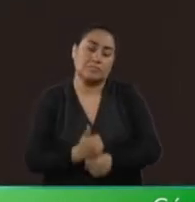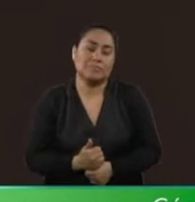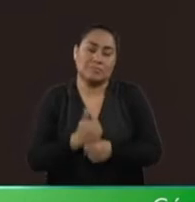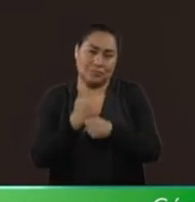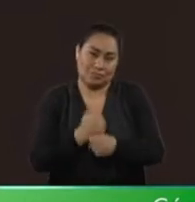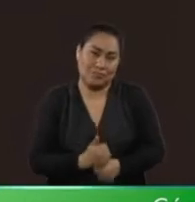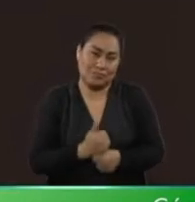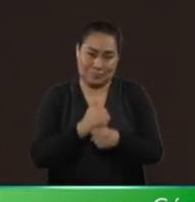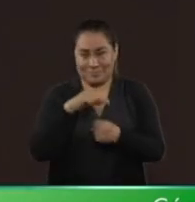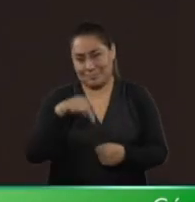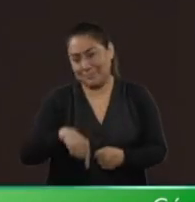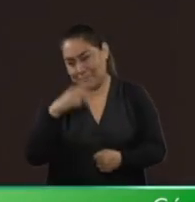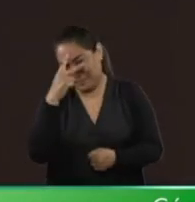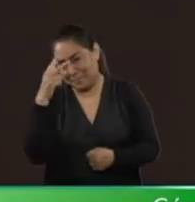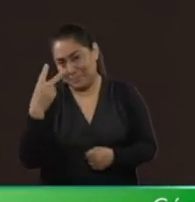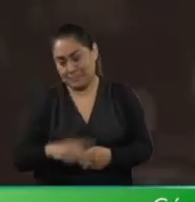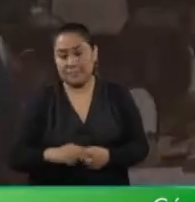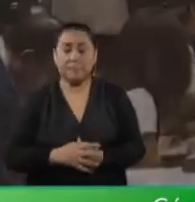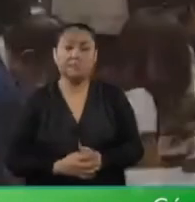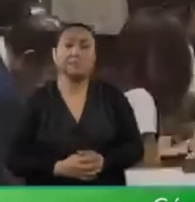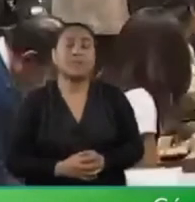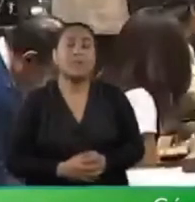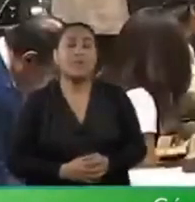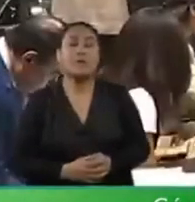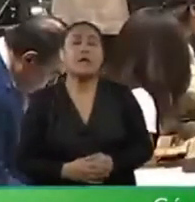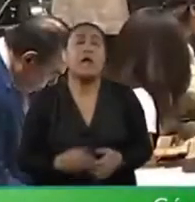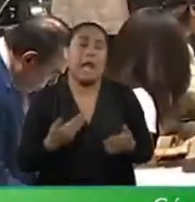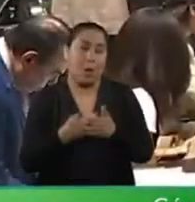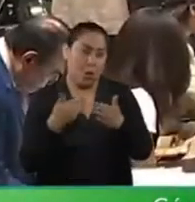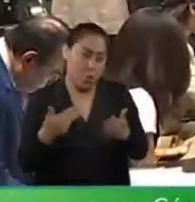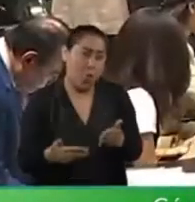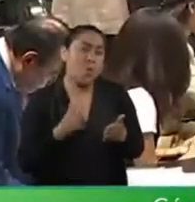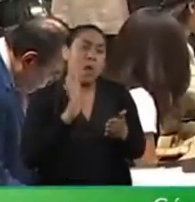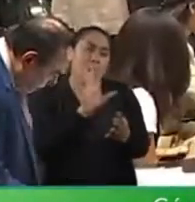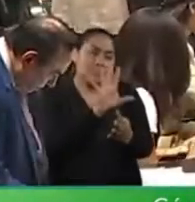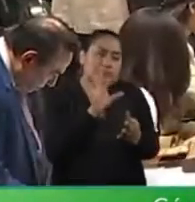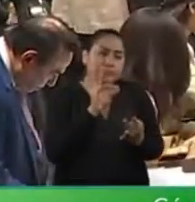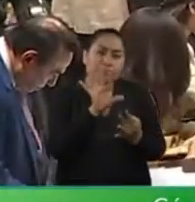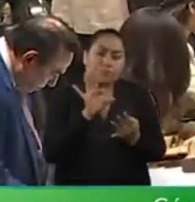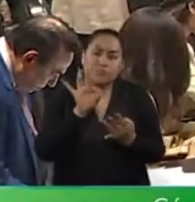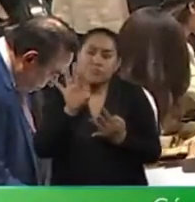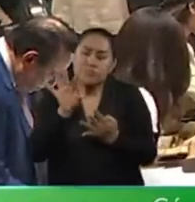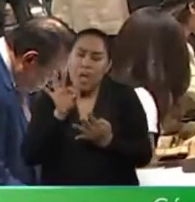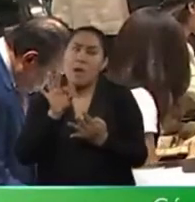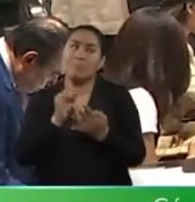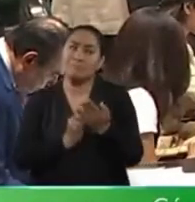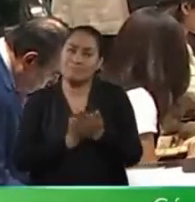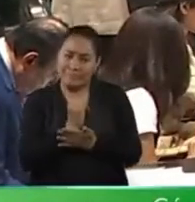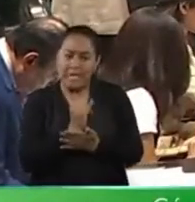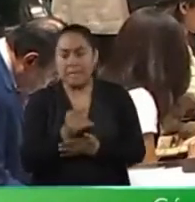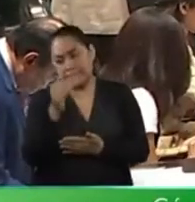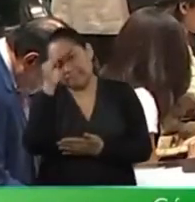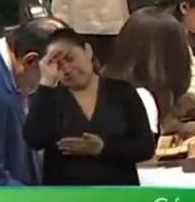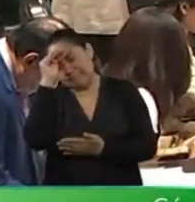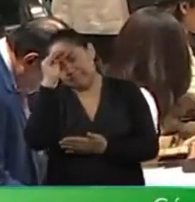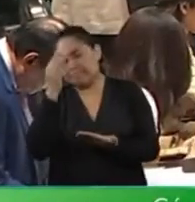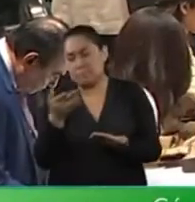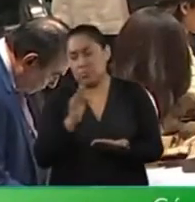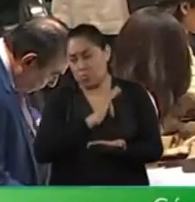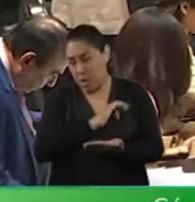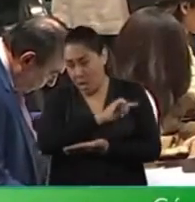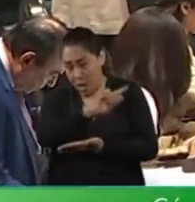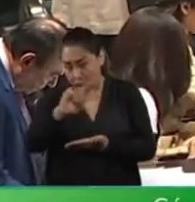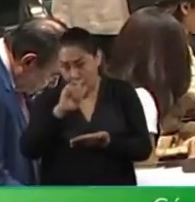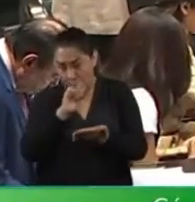vulnerabilidad en nuestro país. Si tomamos todo esto en cuenta y nos atrevemos a plantear una reforma